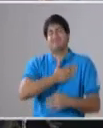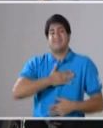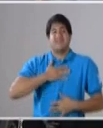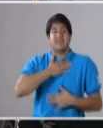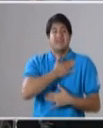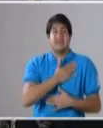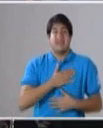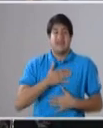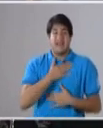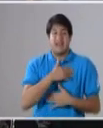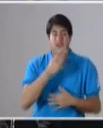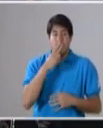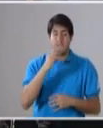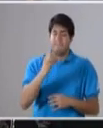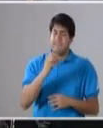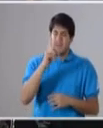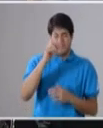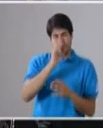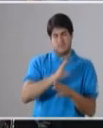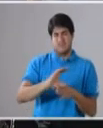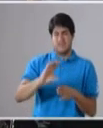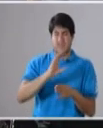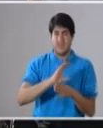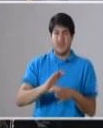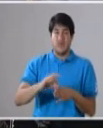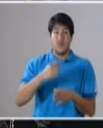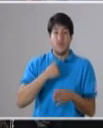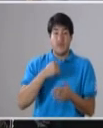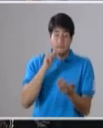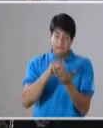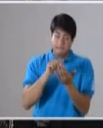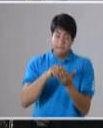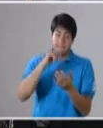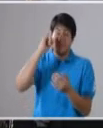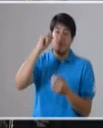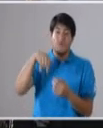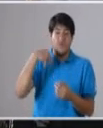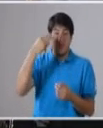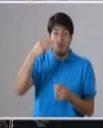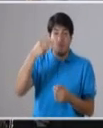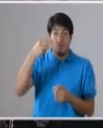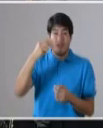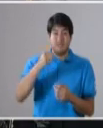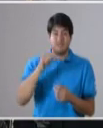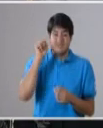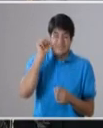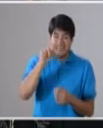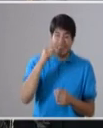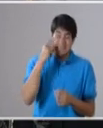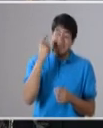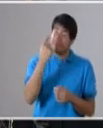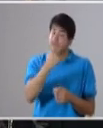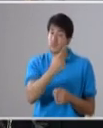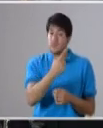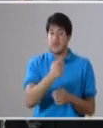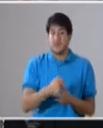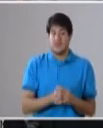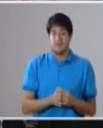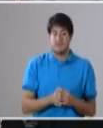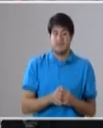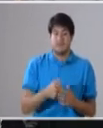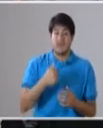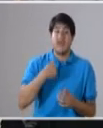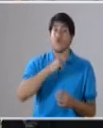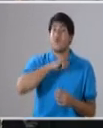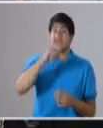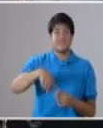De veras que una cosa he pedido a Jehová y esta buscaré, ¿verdad? Que esté